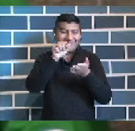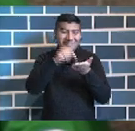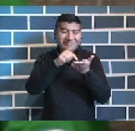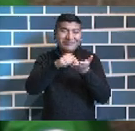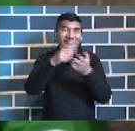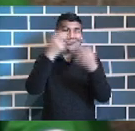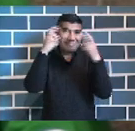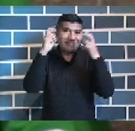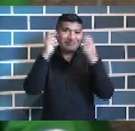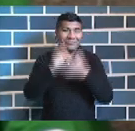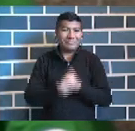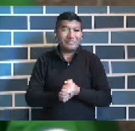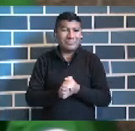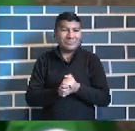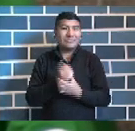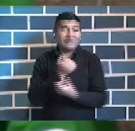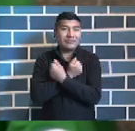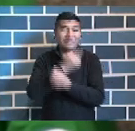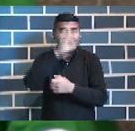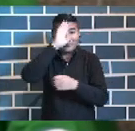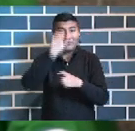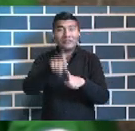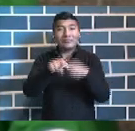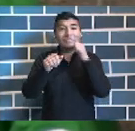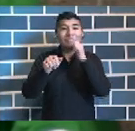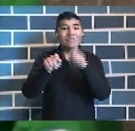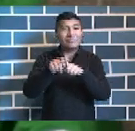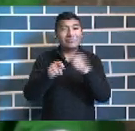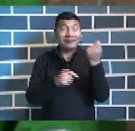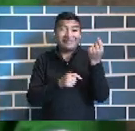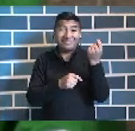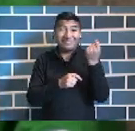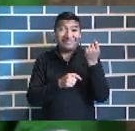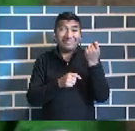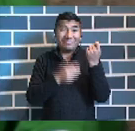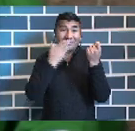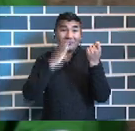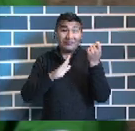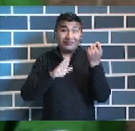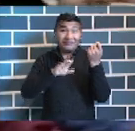temas. Queridos hermanos, ¿el dinero es malo?